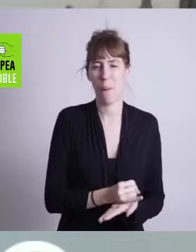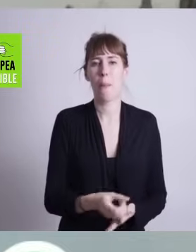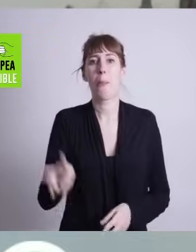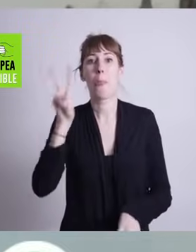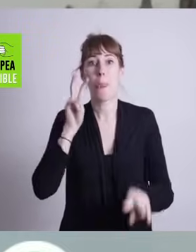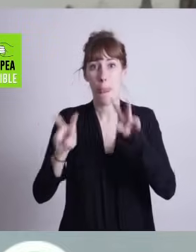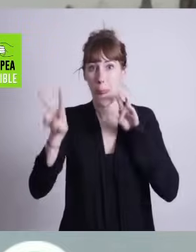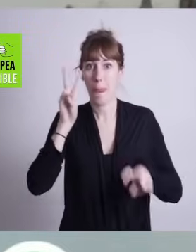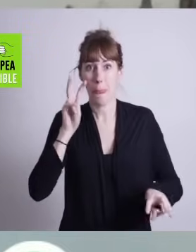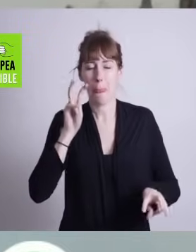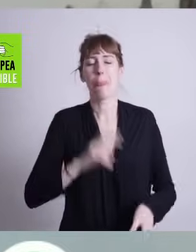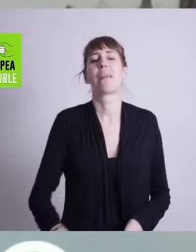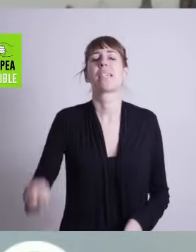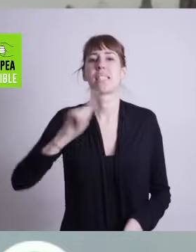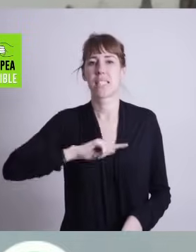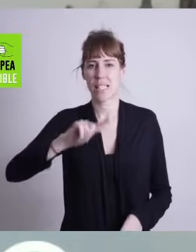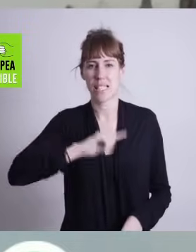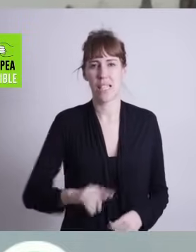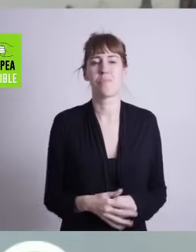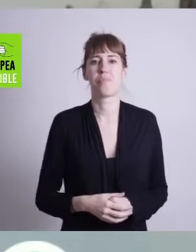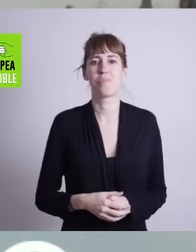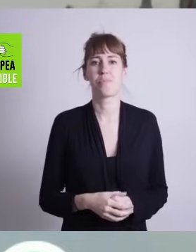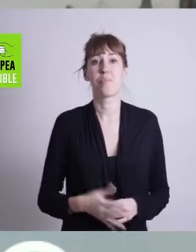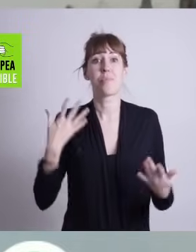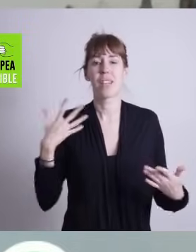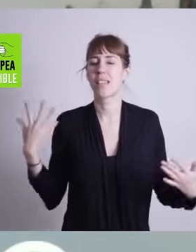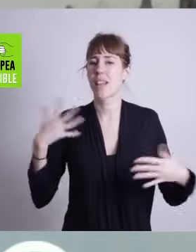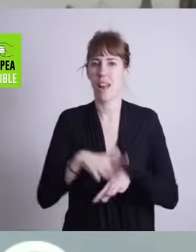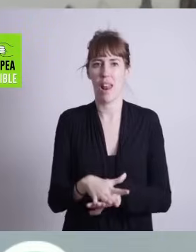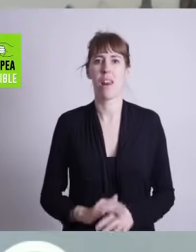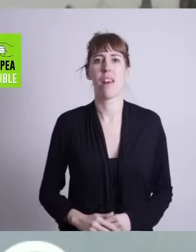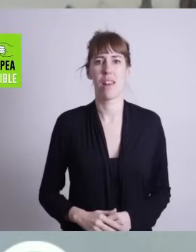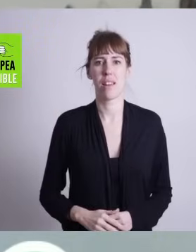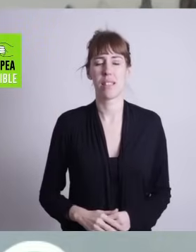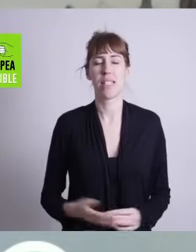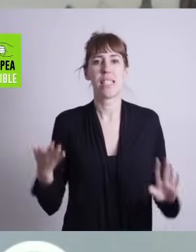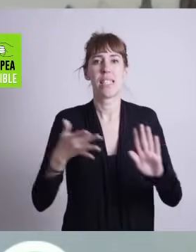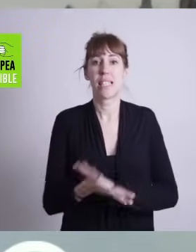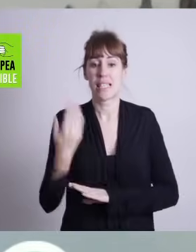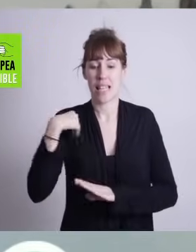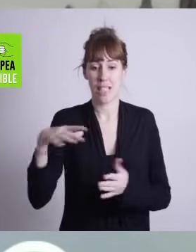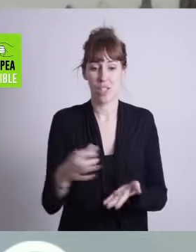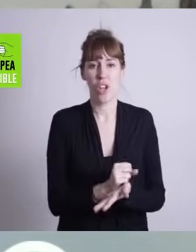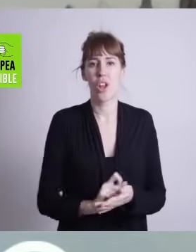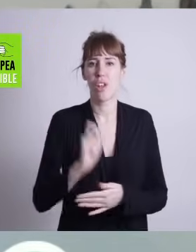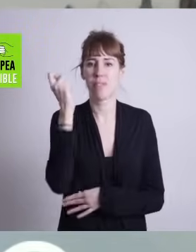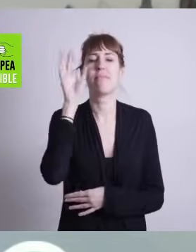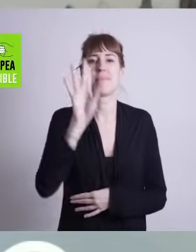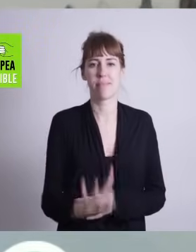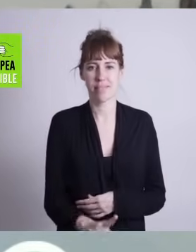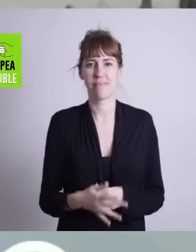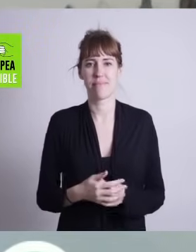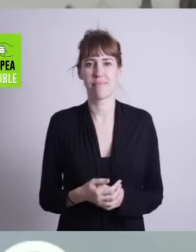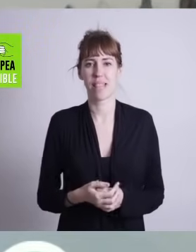percibir, sentir, integrar, y entonces es cuando sé. por eso, por